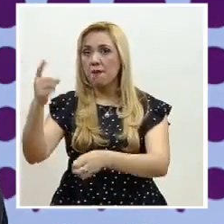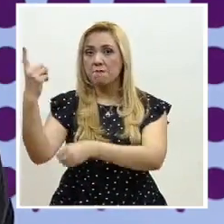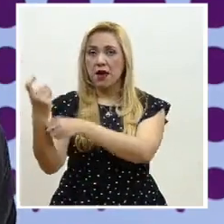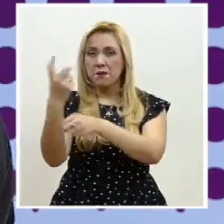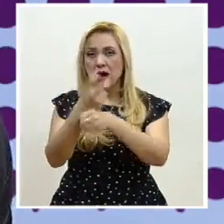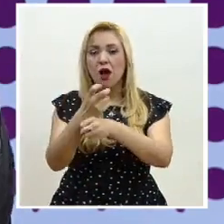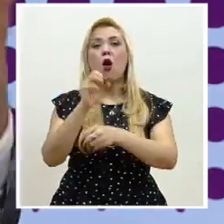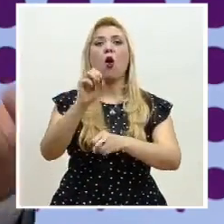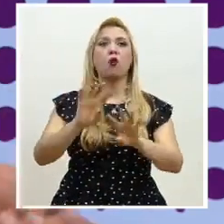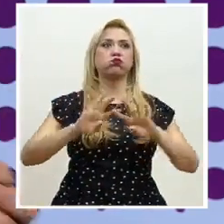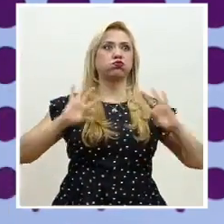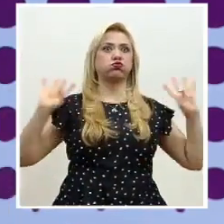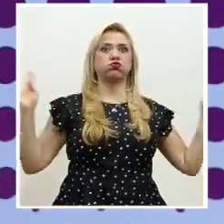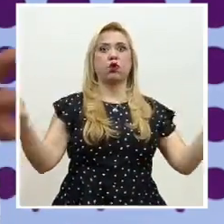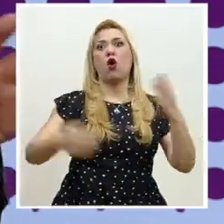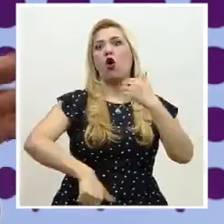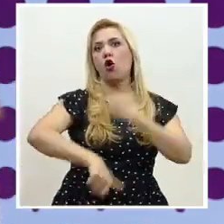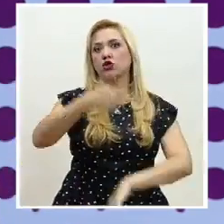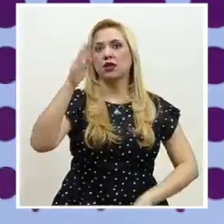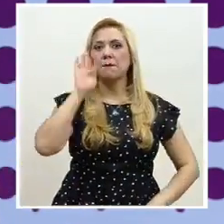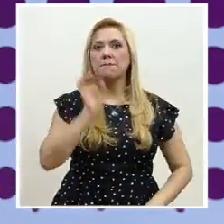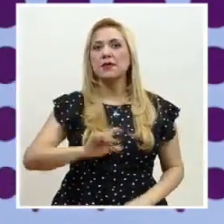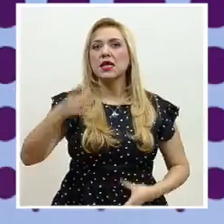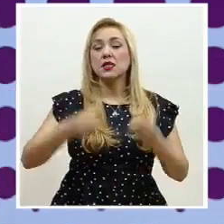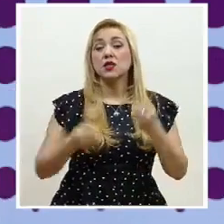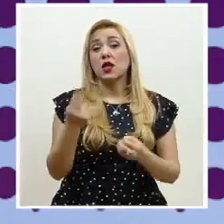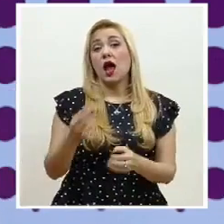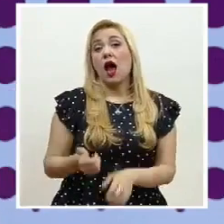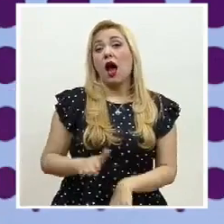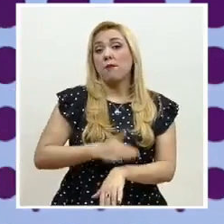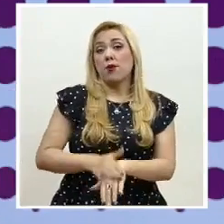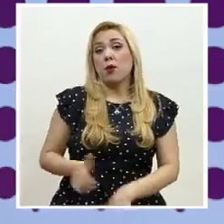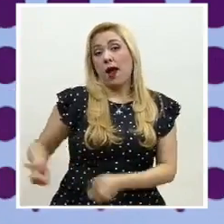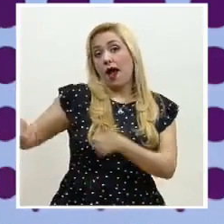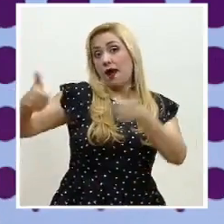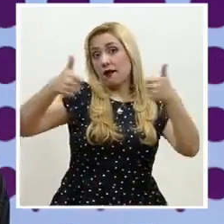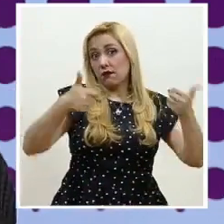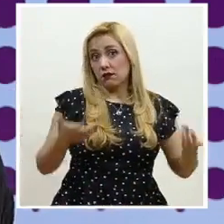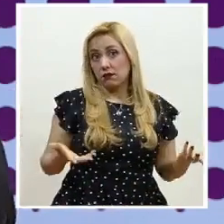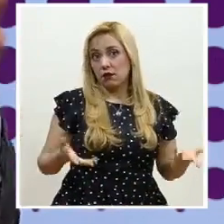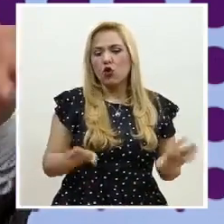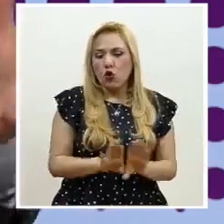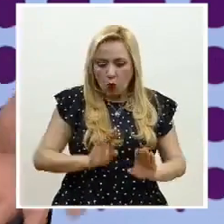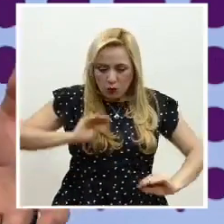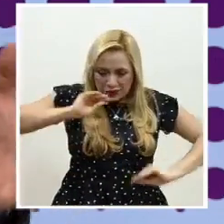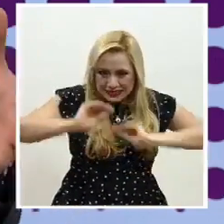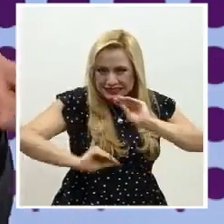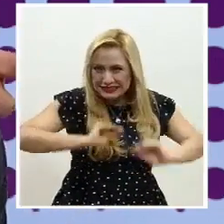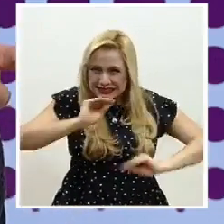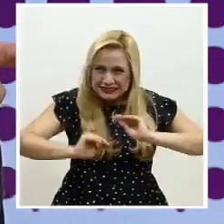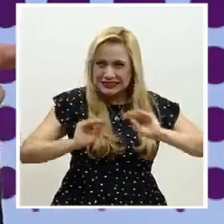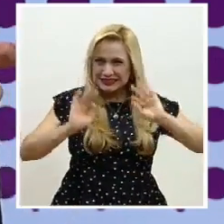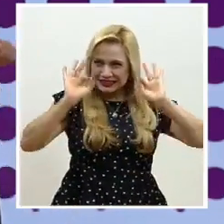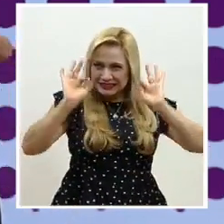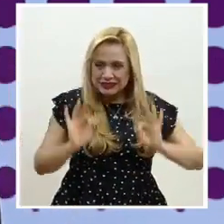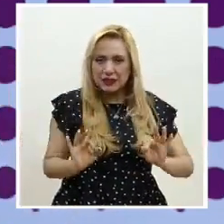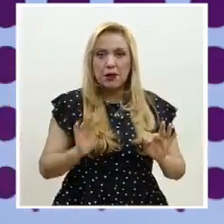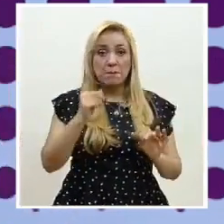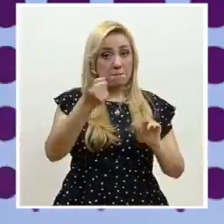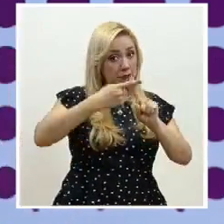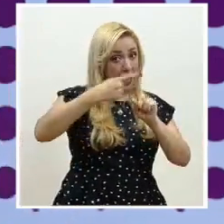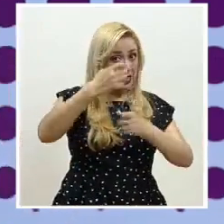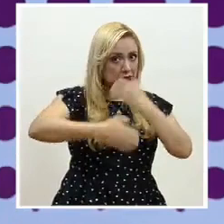primera aproximación. Lo que hacemos es primero, ya que revisamos el expediente, que es como básicamente